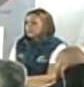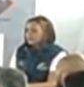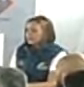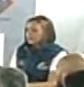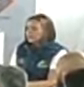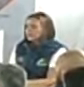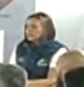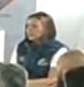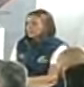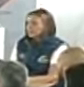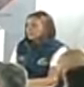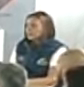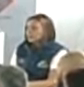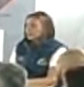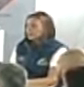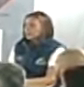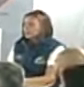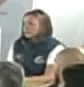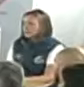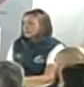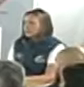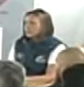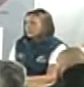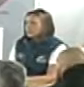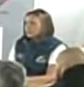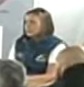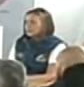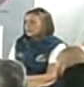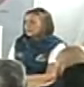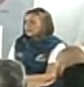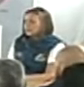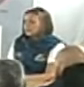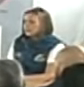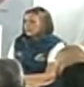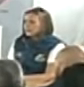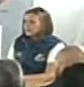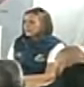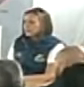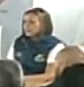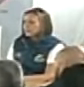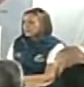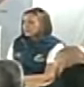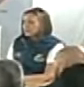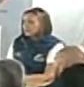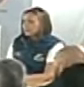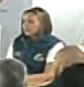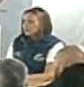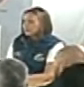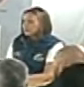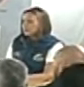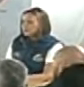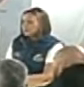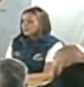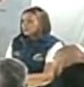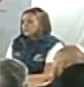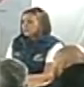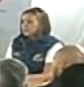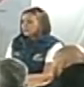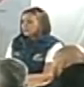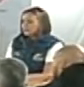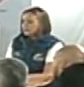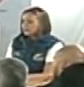las postulaciones ante la Junta Nacional Electoral. Organización con fines políticos